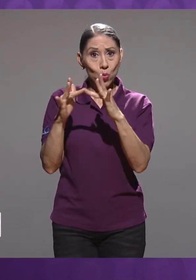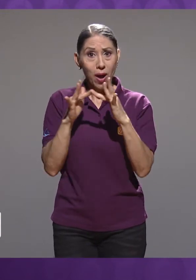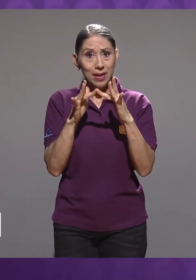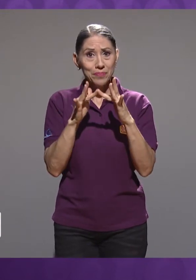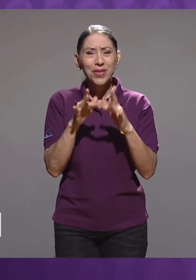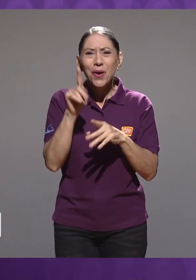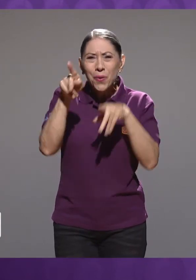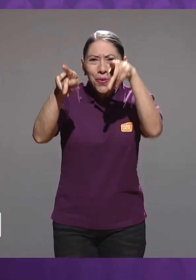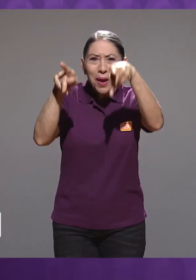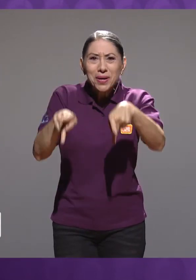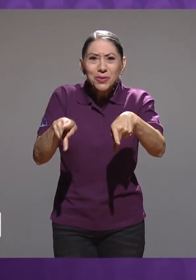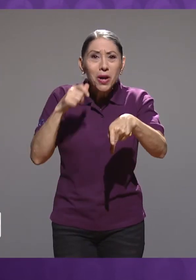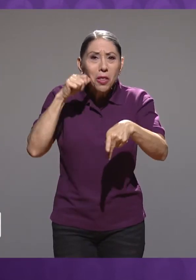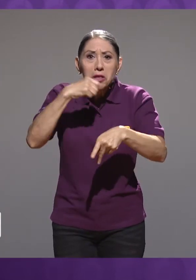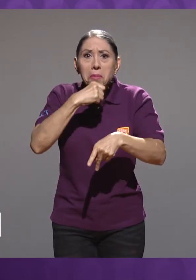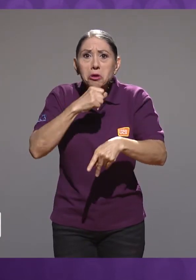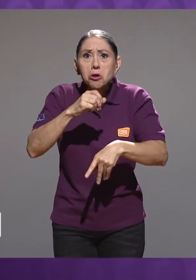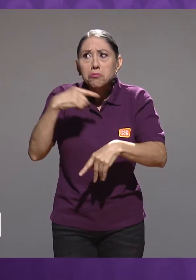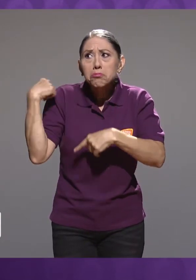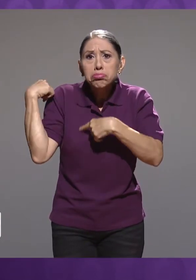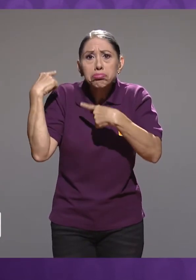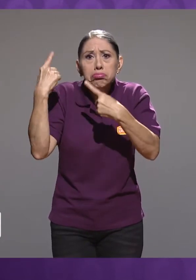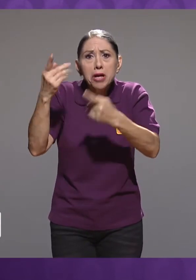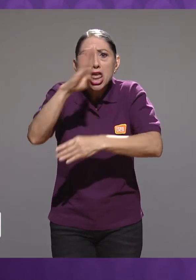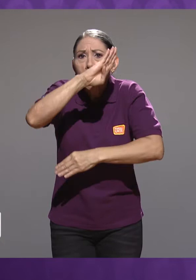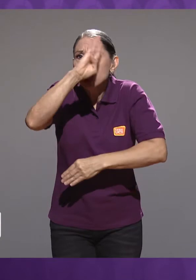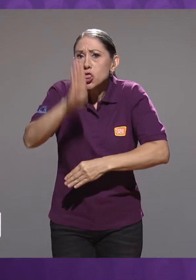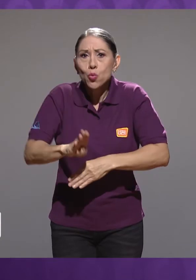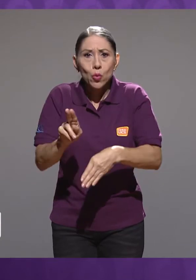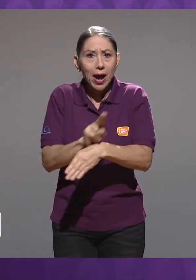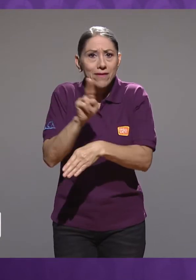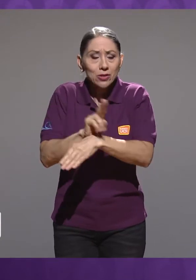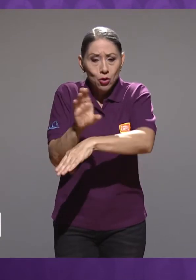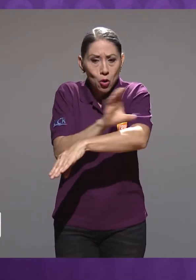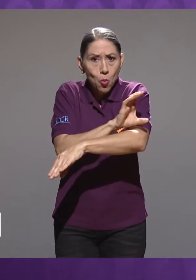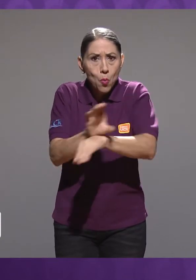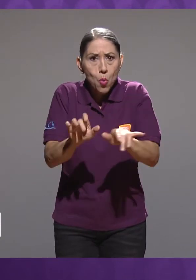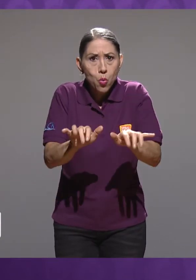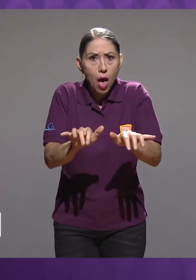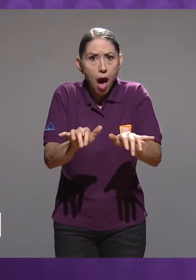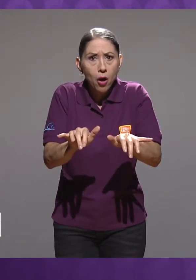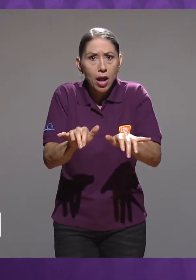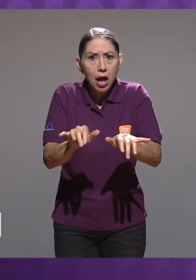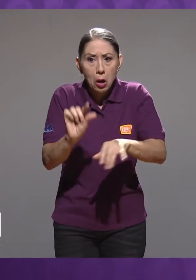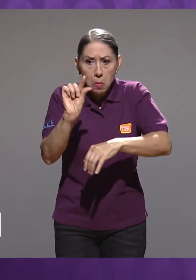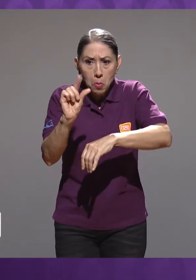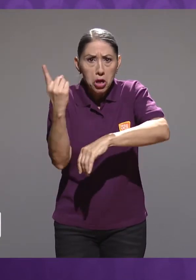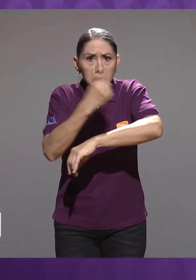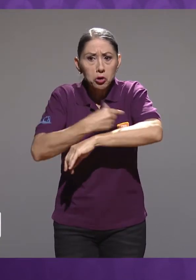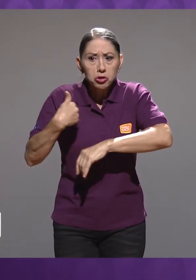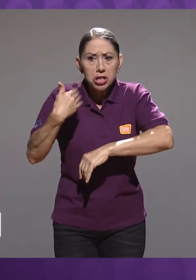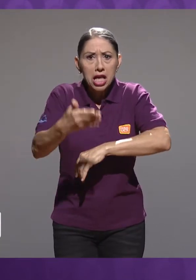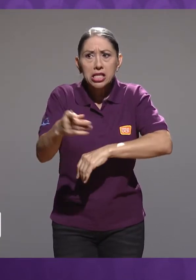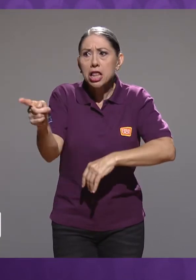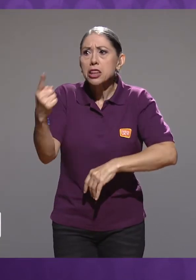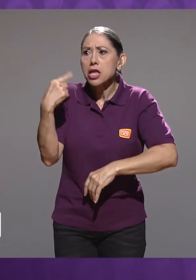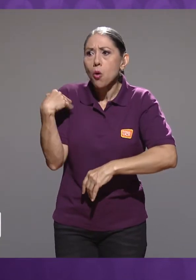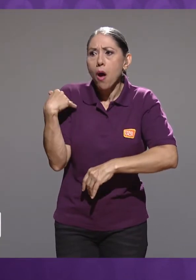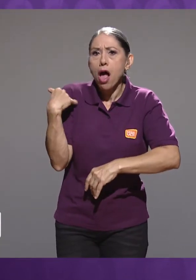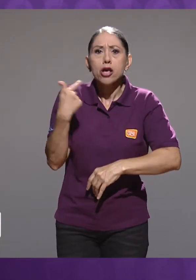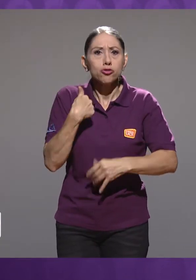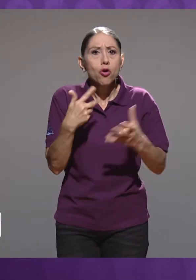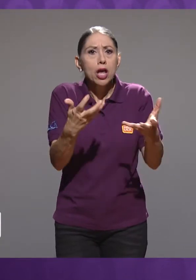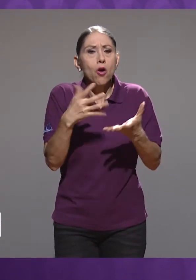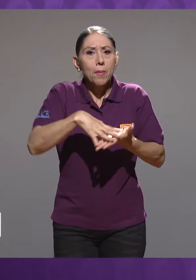virtualidad, una persona adulta mayor que nunca había tocado una computadora y en cuestión de días dijo yo